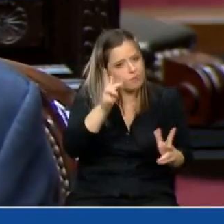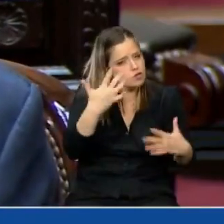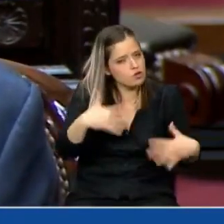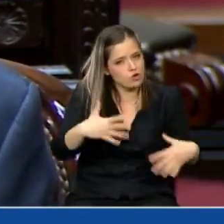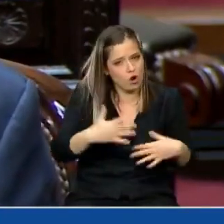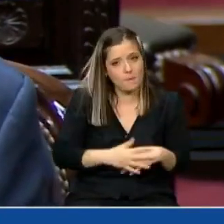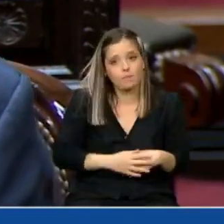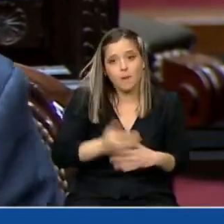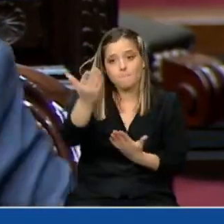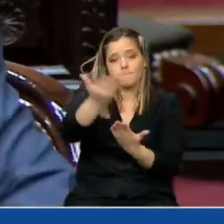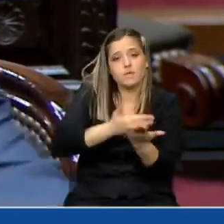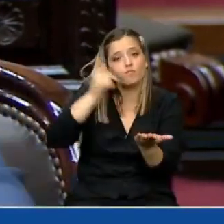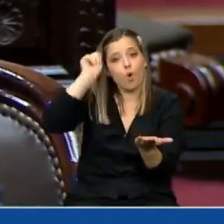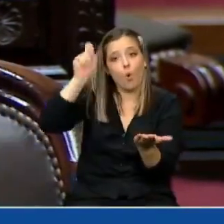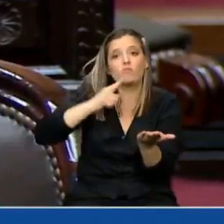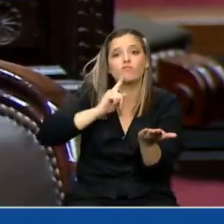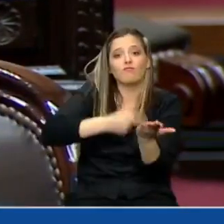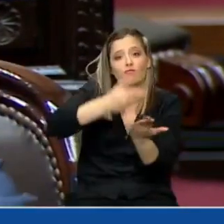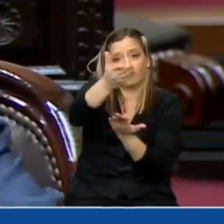Y ese fallo